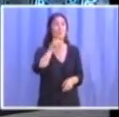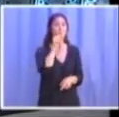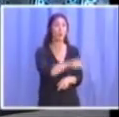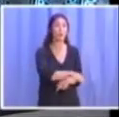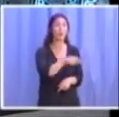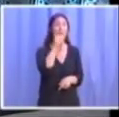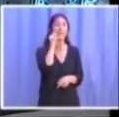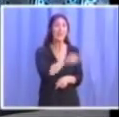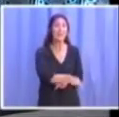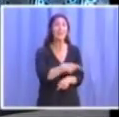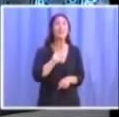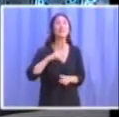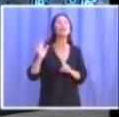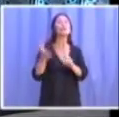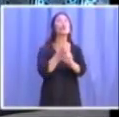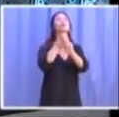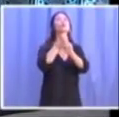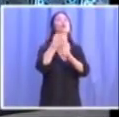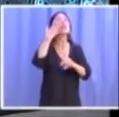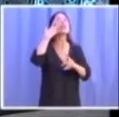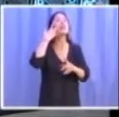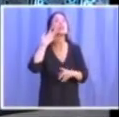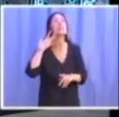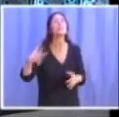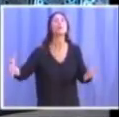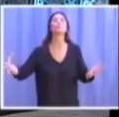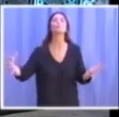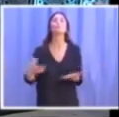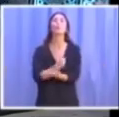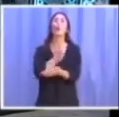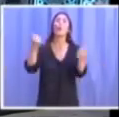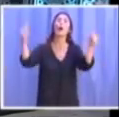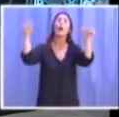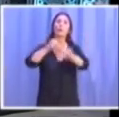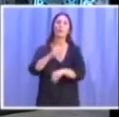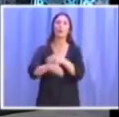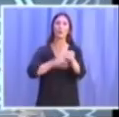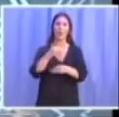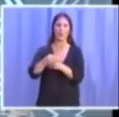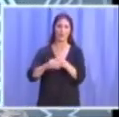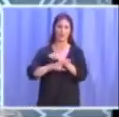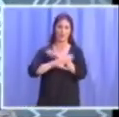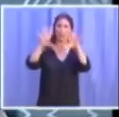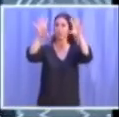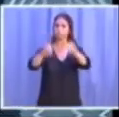los micros de toda la mesa. Gracias, compañero. No le están escuchando, hemos bajado los micros.